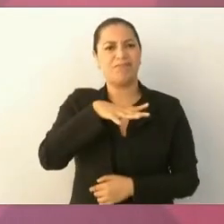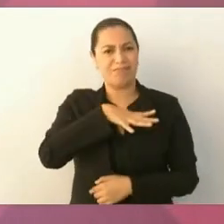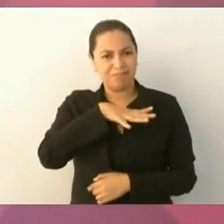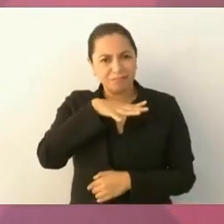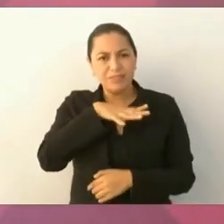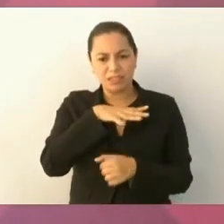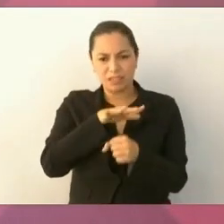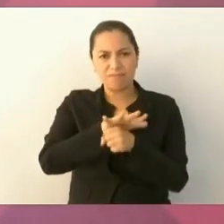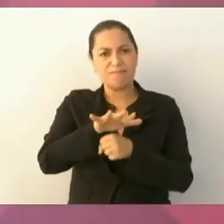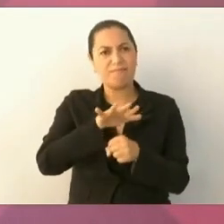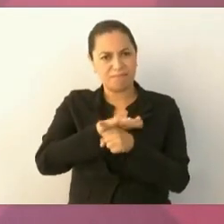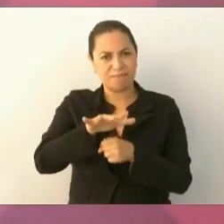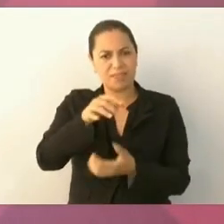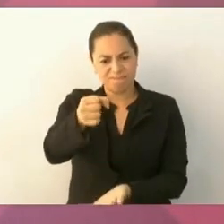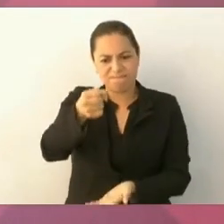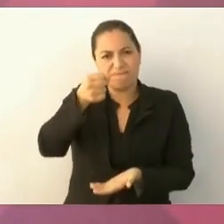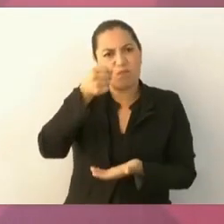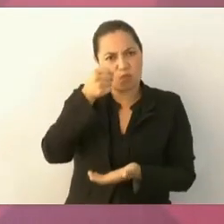fuerte.